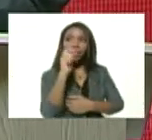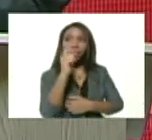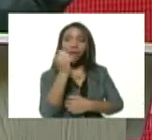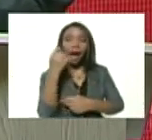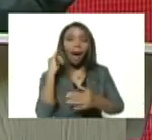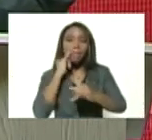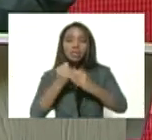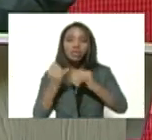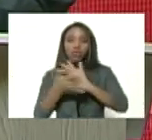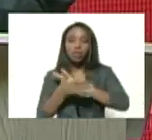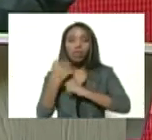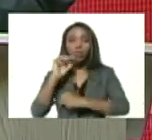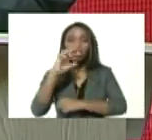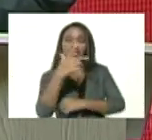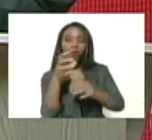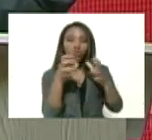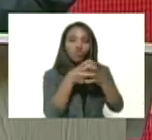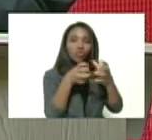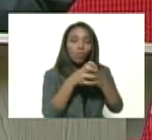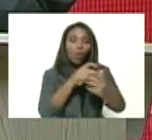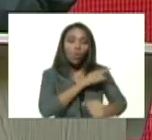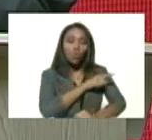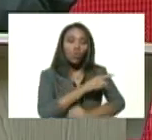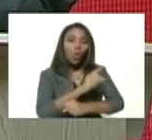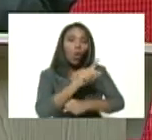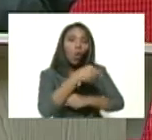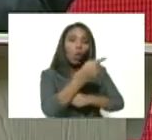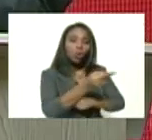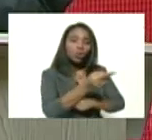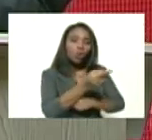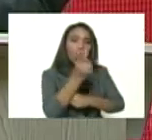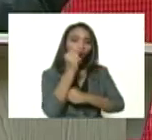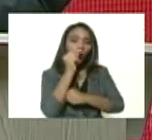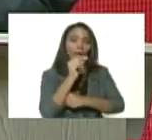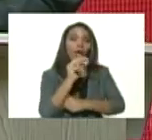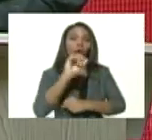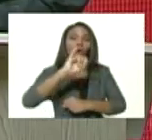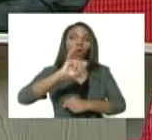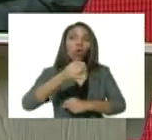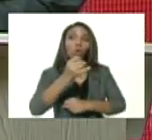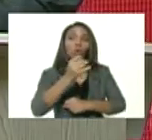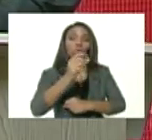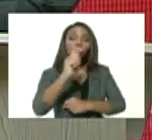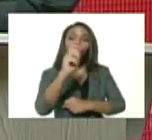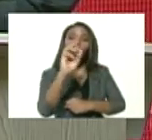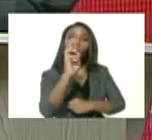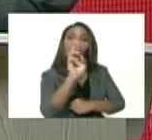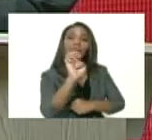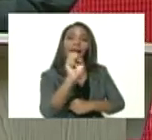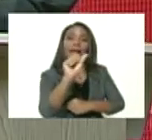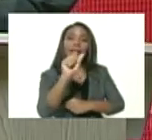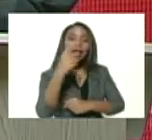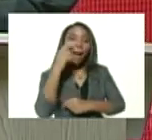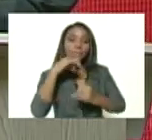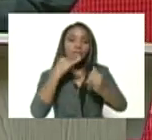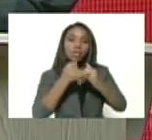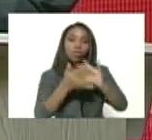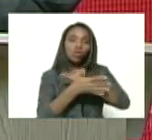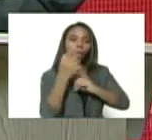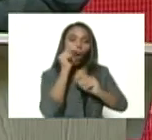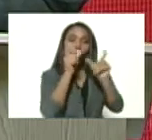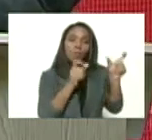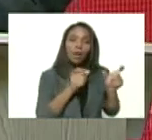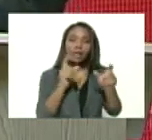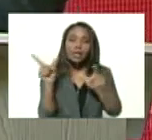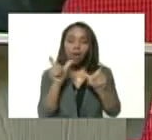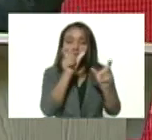y había un tercer grupo dirigido por Juvenal Sequea Torres. Incluso este Rubén